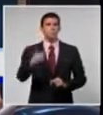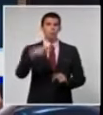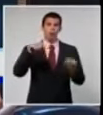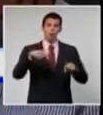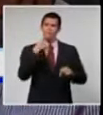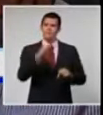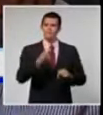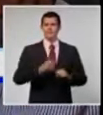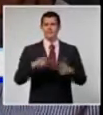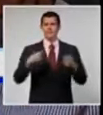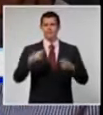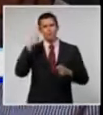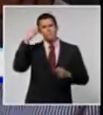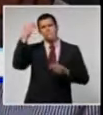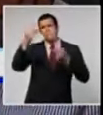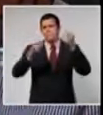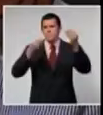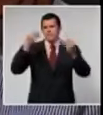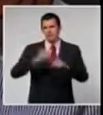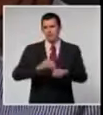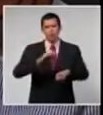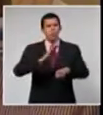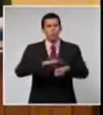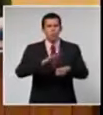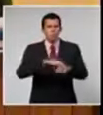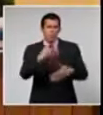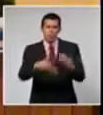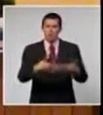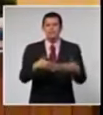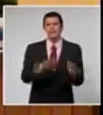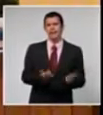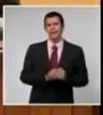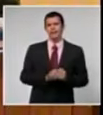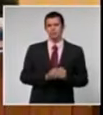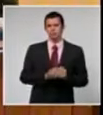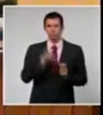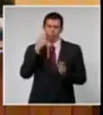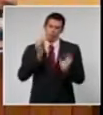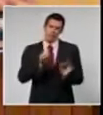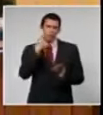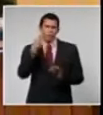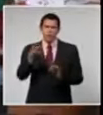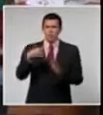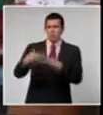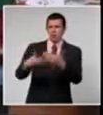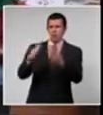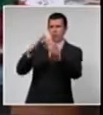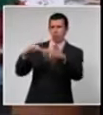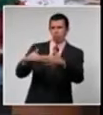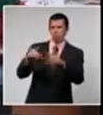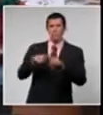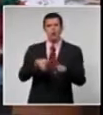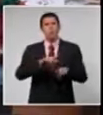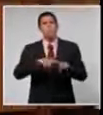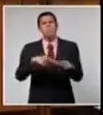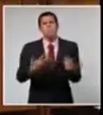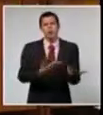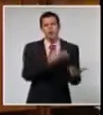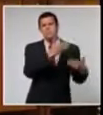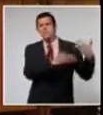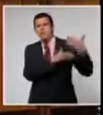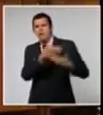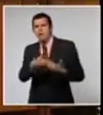las consecuencias. El gobernador de la provincia, Mario Sabines Lorenzo, y otros directivos explicaron las estrategias que se adoptan